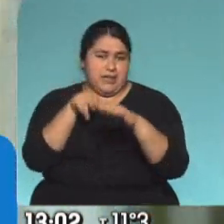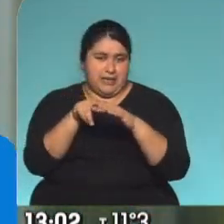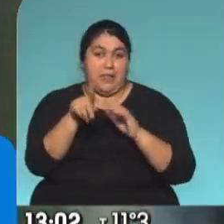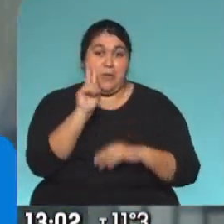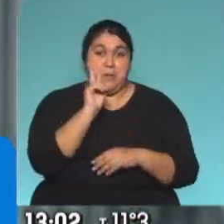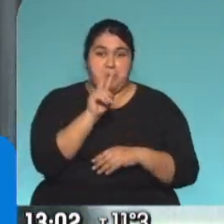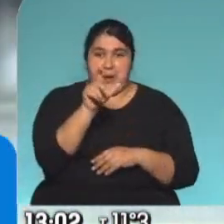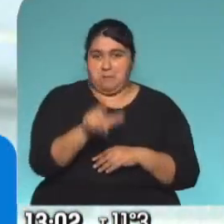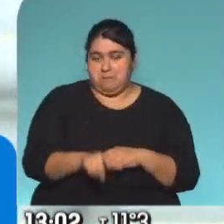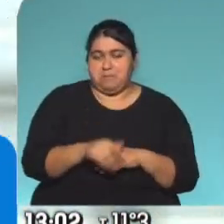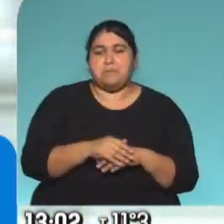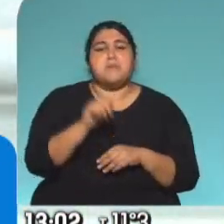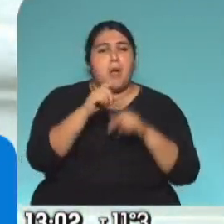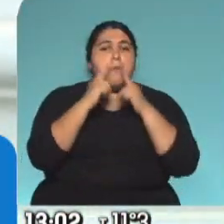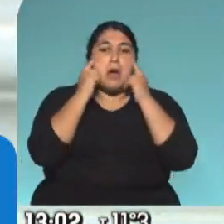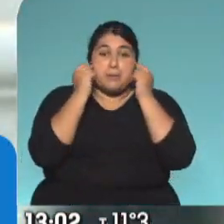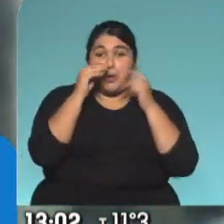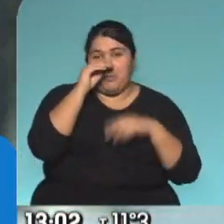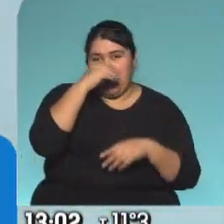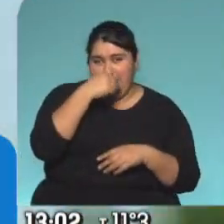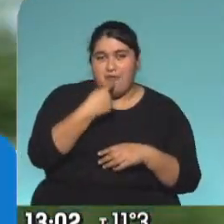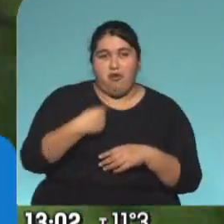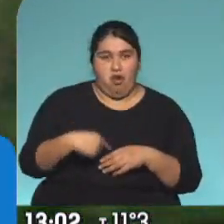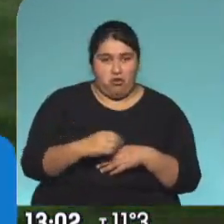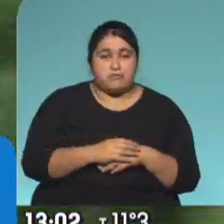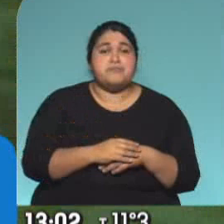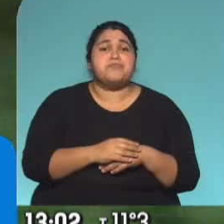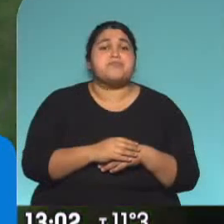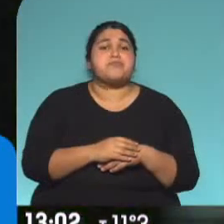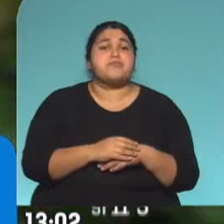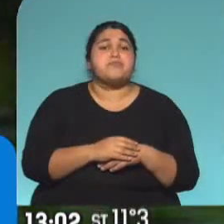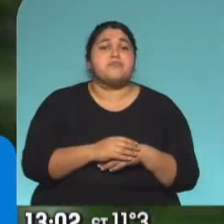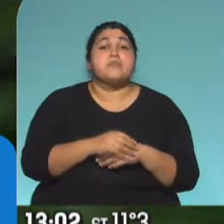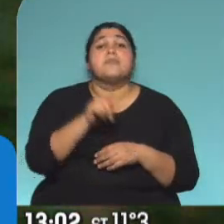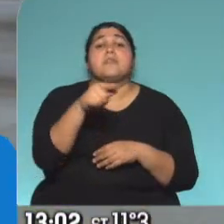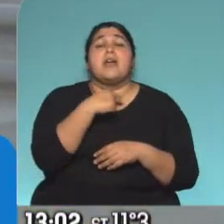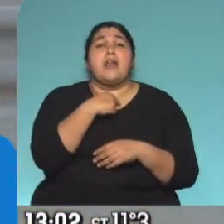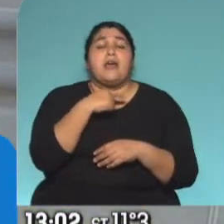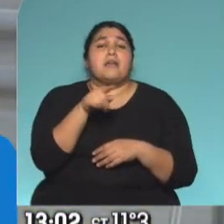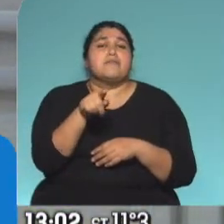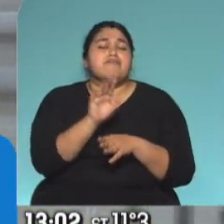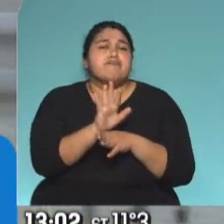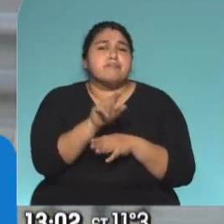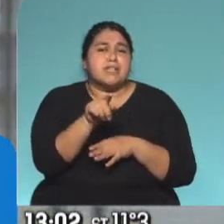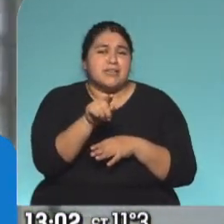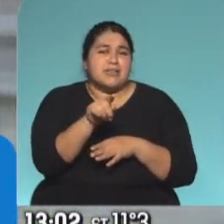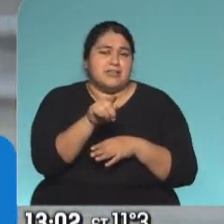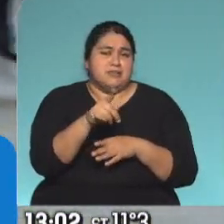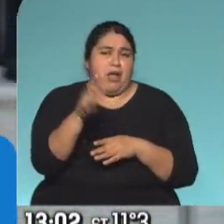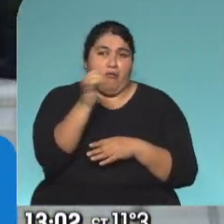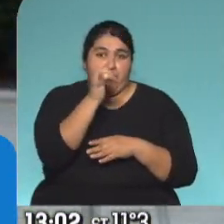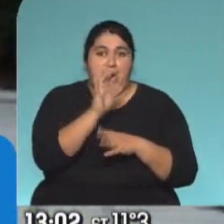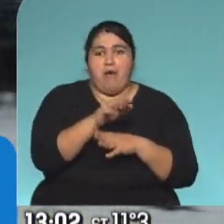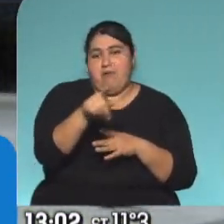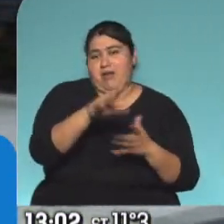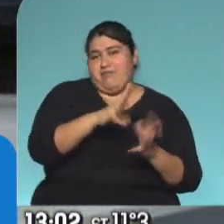Trump, esta vez sí con barbijo negro, trasladándose. Quiso trasladarse y ser obviamente filmado mientras se trasladaba